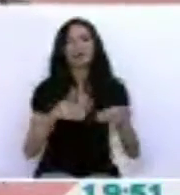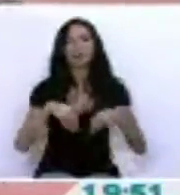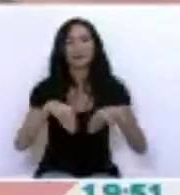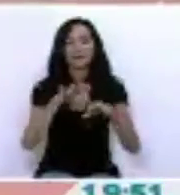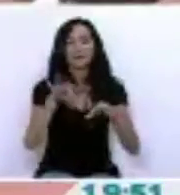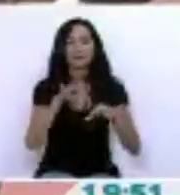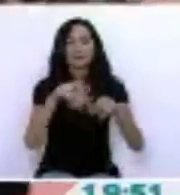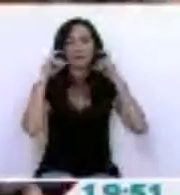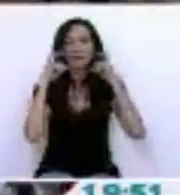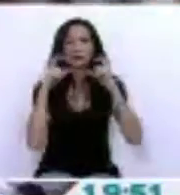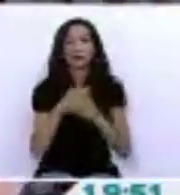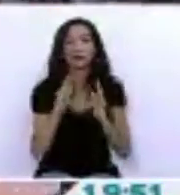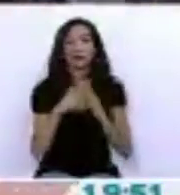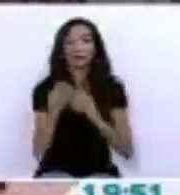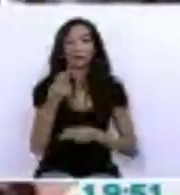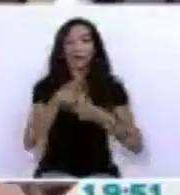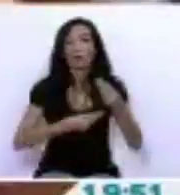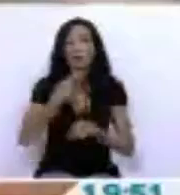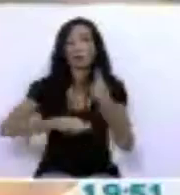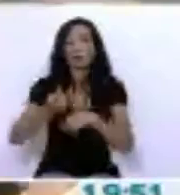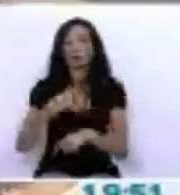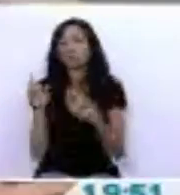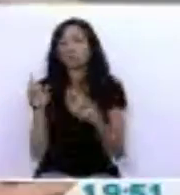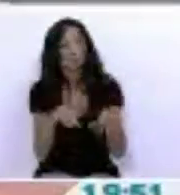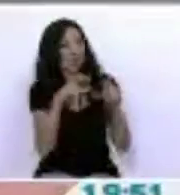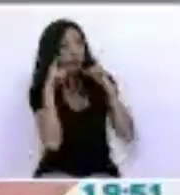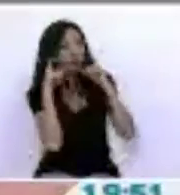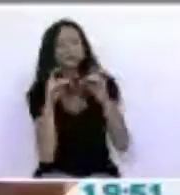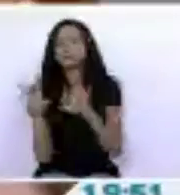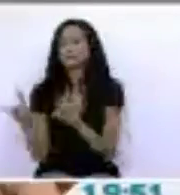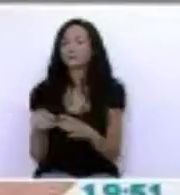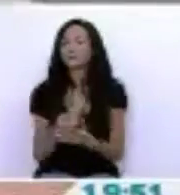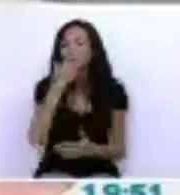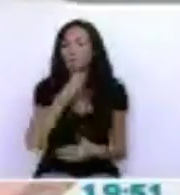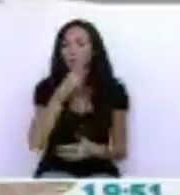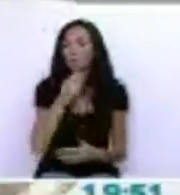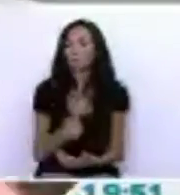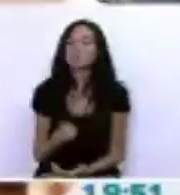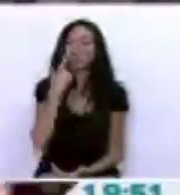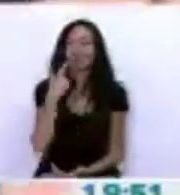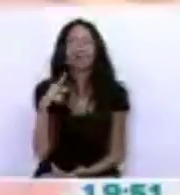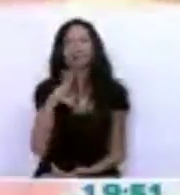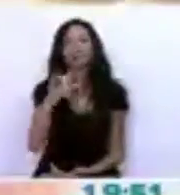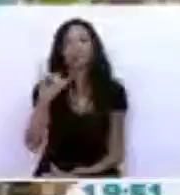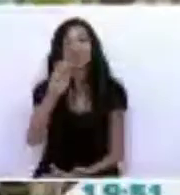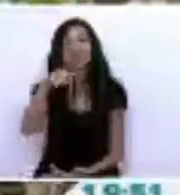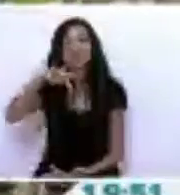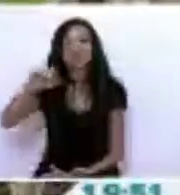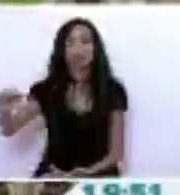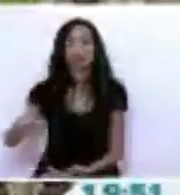y las vendo. Como esa que tú ya has puesta, ¿verdad? Exactamente, sí. Qué bonita, vamos a ver a Vicenta, venga. Vale.